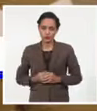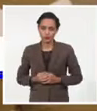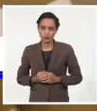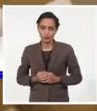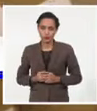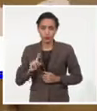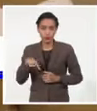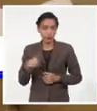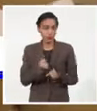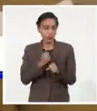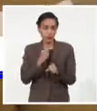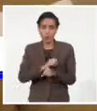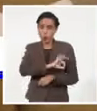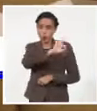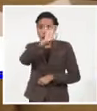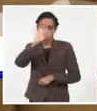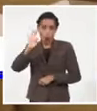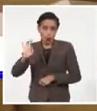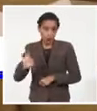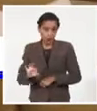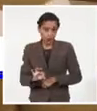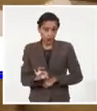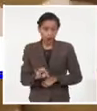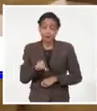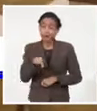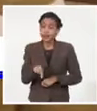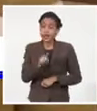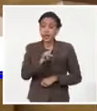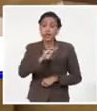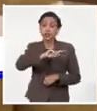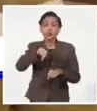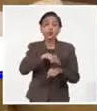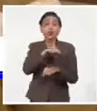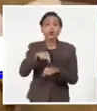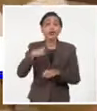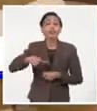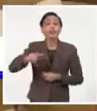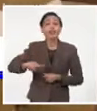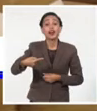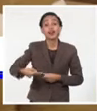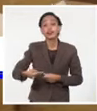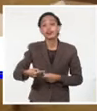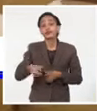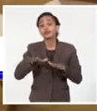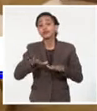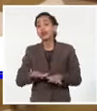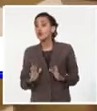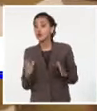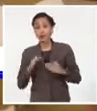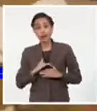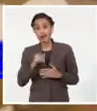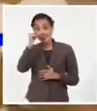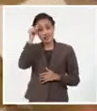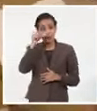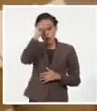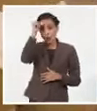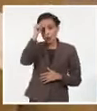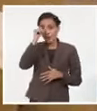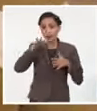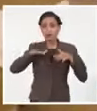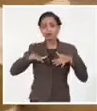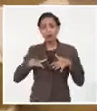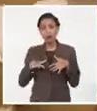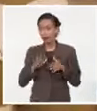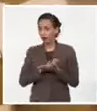mañana, tarde y casi parte de la noche, trabajando 14 horas diarias sin descanso, sábado y domingo, hasta que nosotros